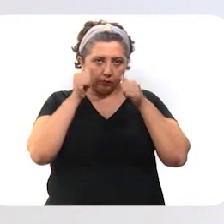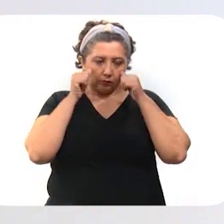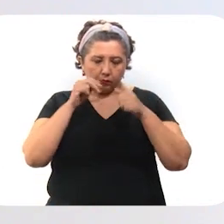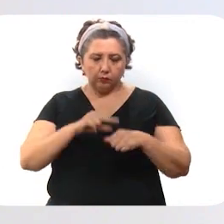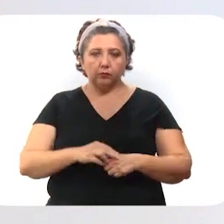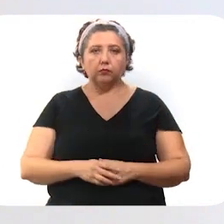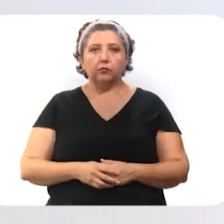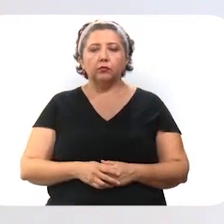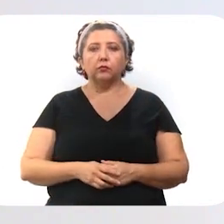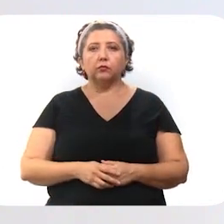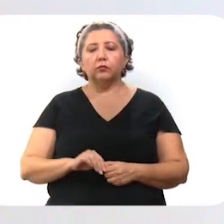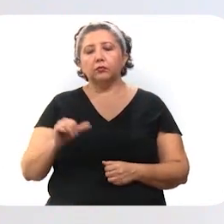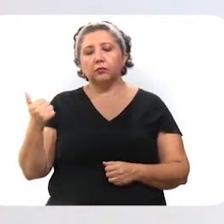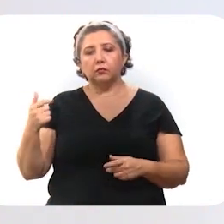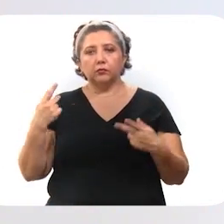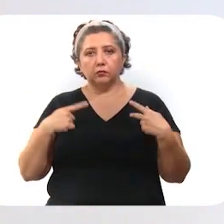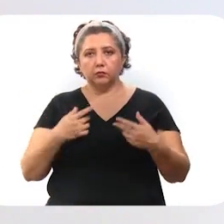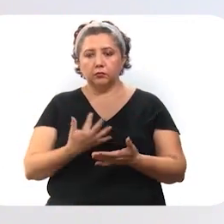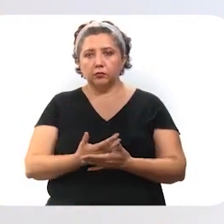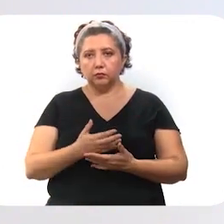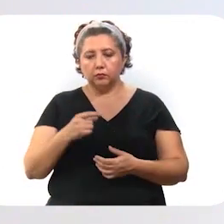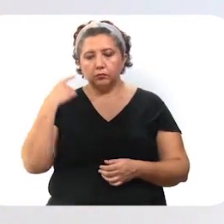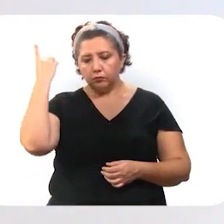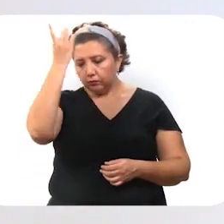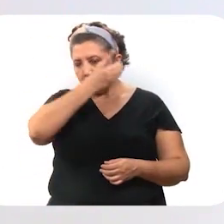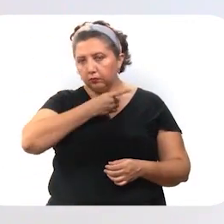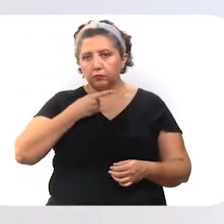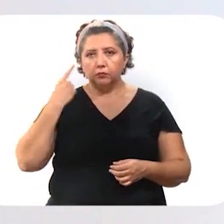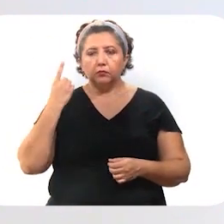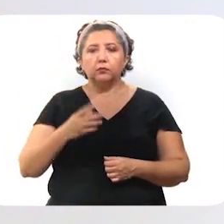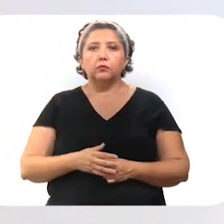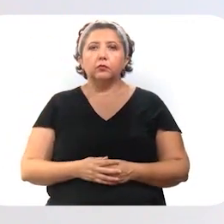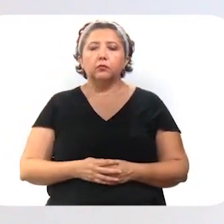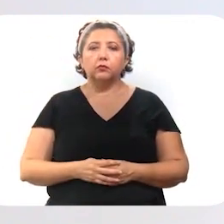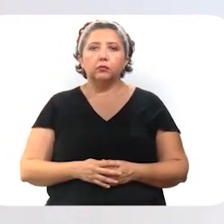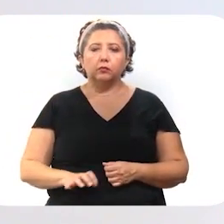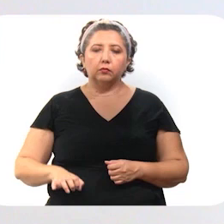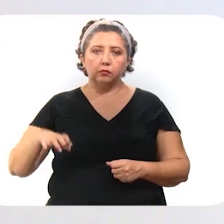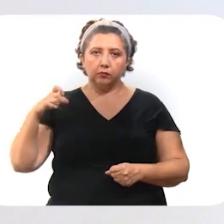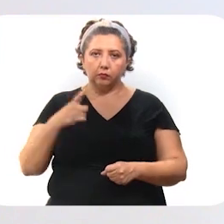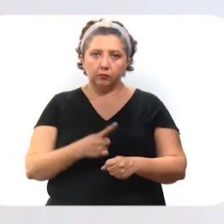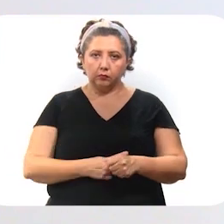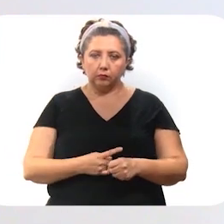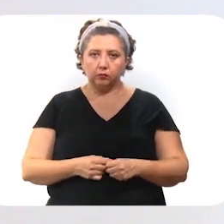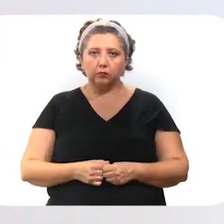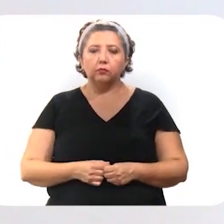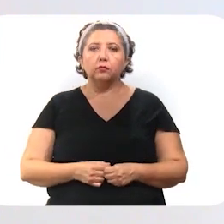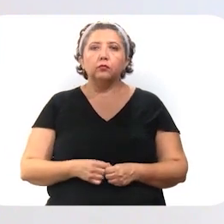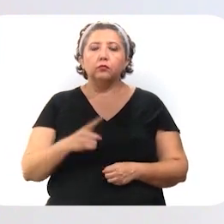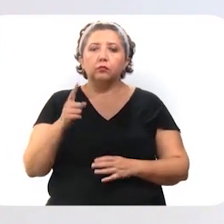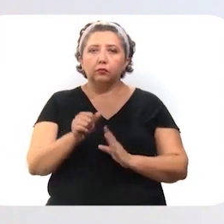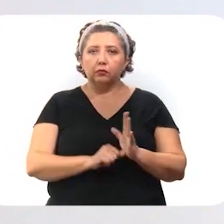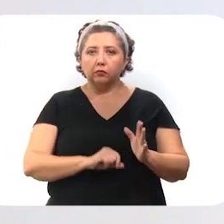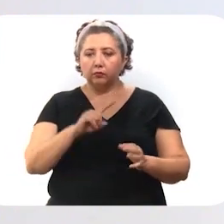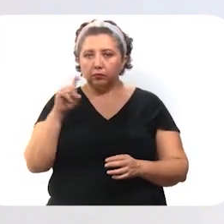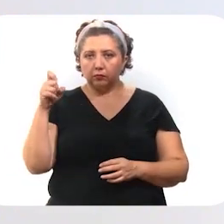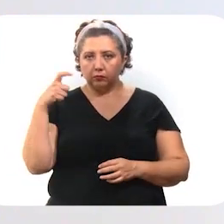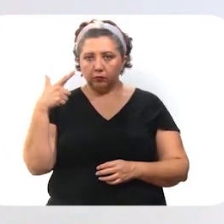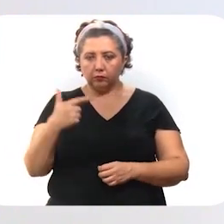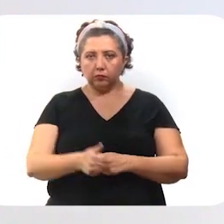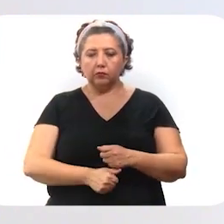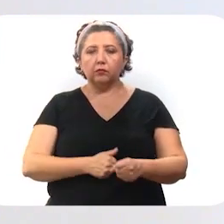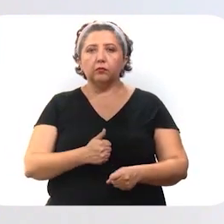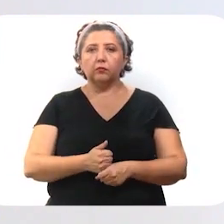aislamiento total. Hay otros pacientes a la espera de diagnóstico. El rango de edad de los casos es de un mes a